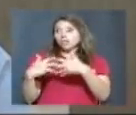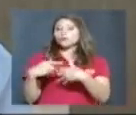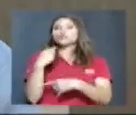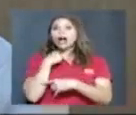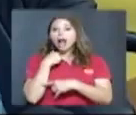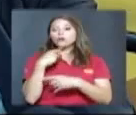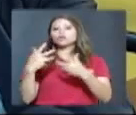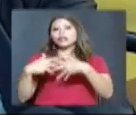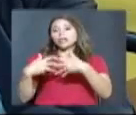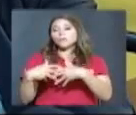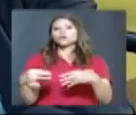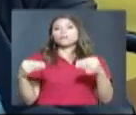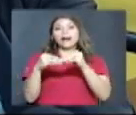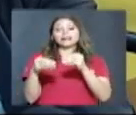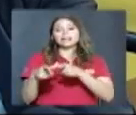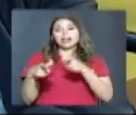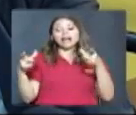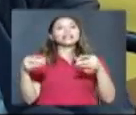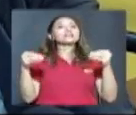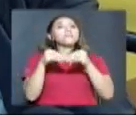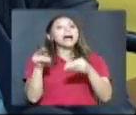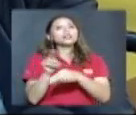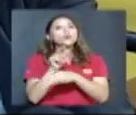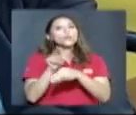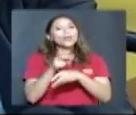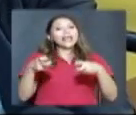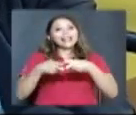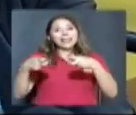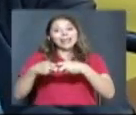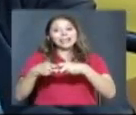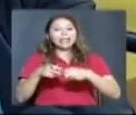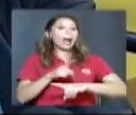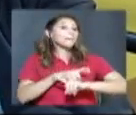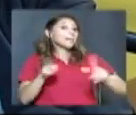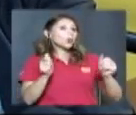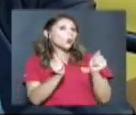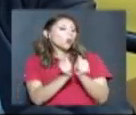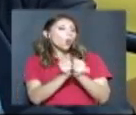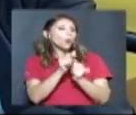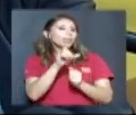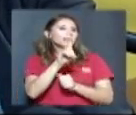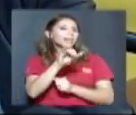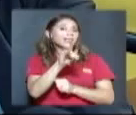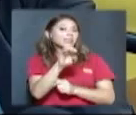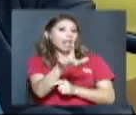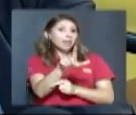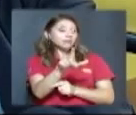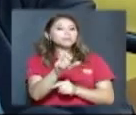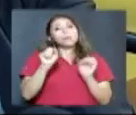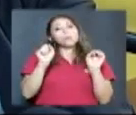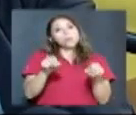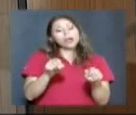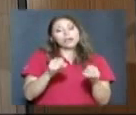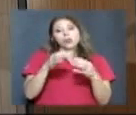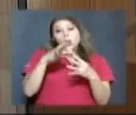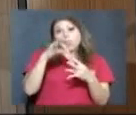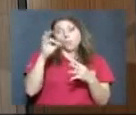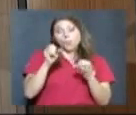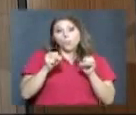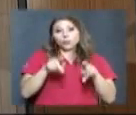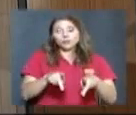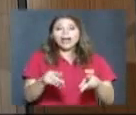grandes. Más consumo de energía eléctrica. En cambio, con la digitalización tenemos la opción de utilizar equipo más pequeño, más barato,